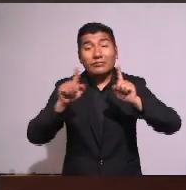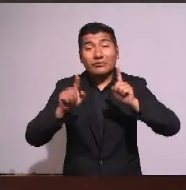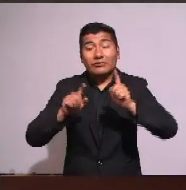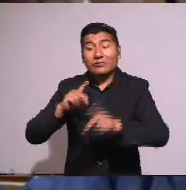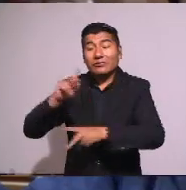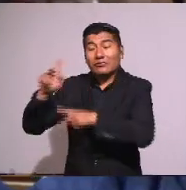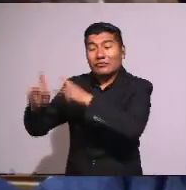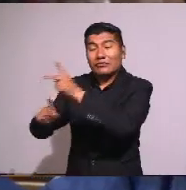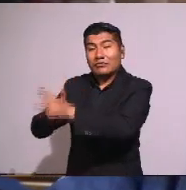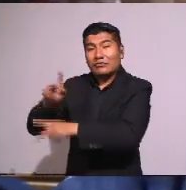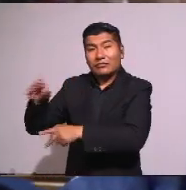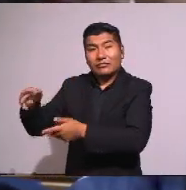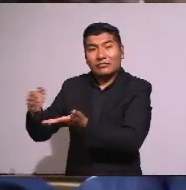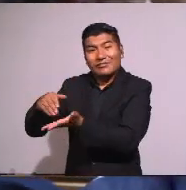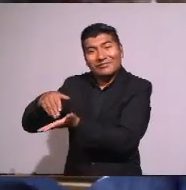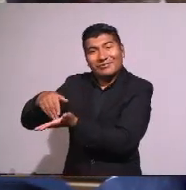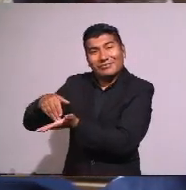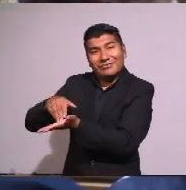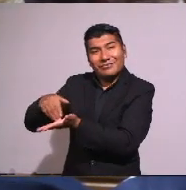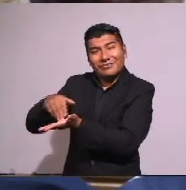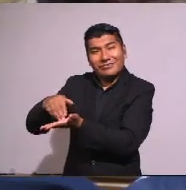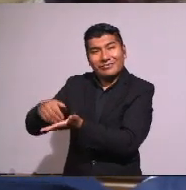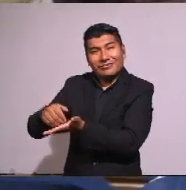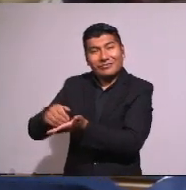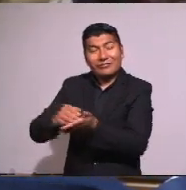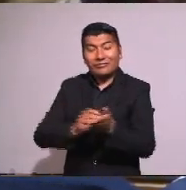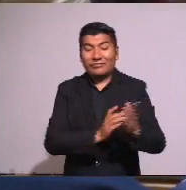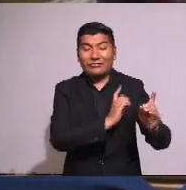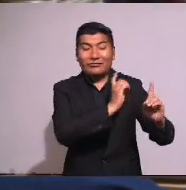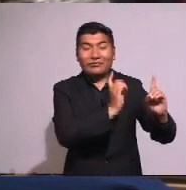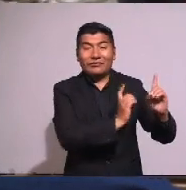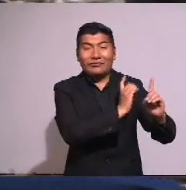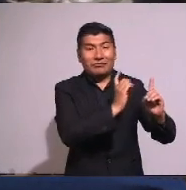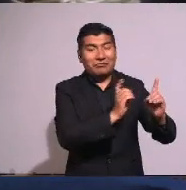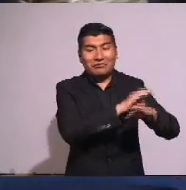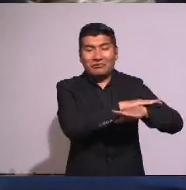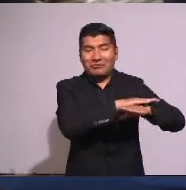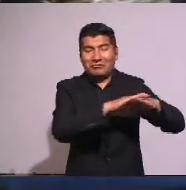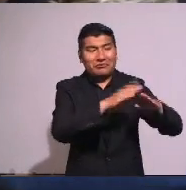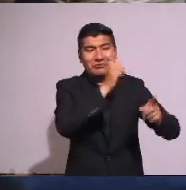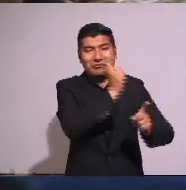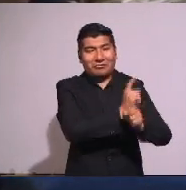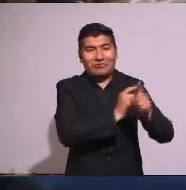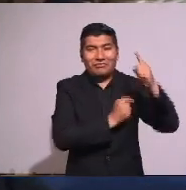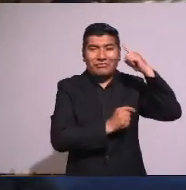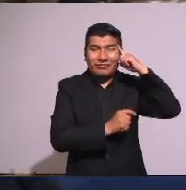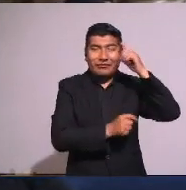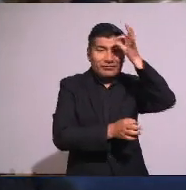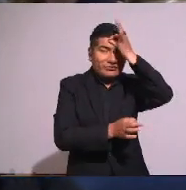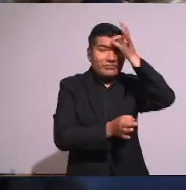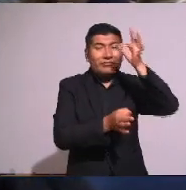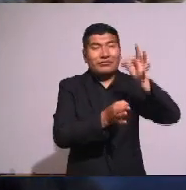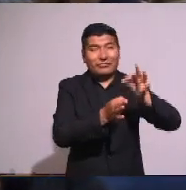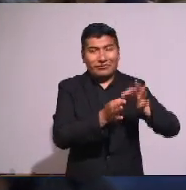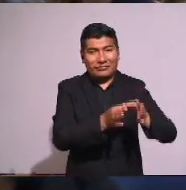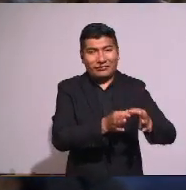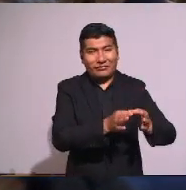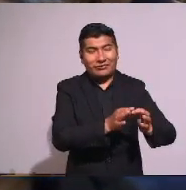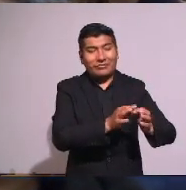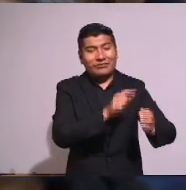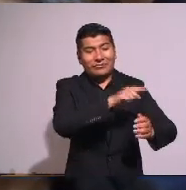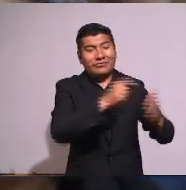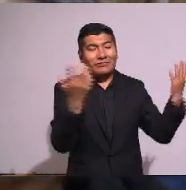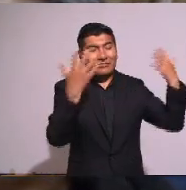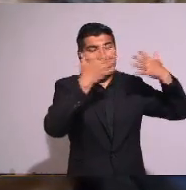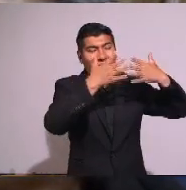personas de condición débil, discípulos no coherentes con nuestra fe, sumidos en el